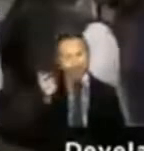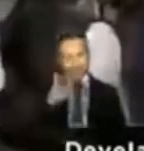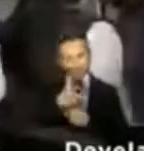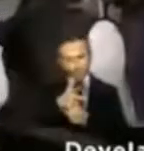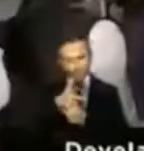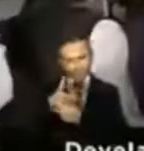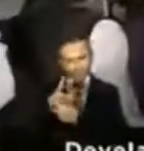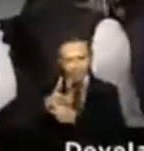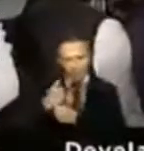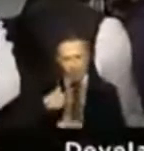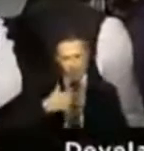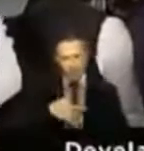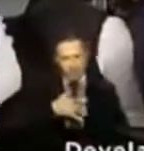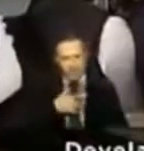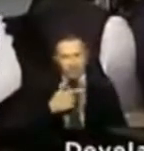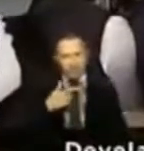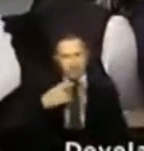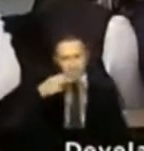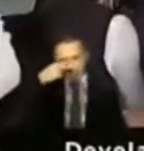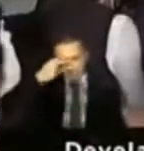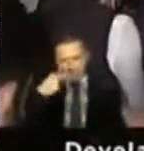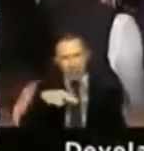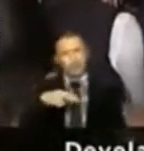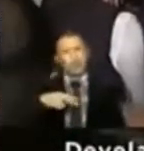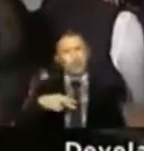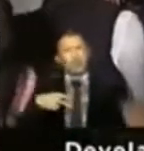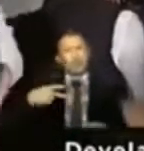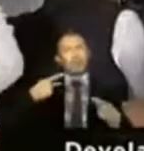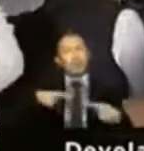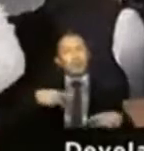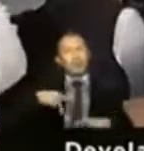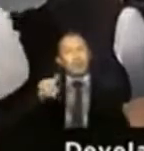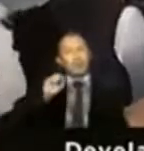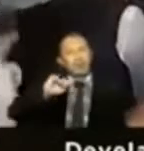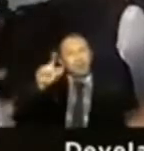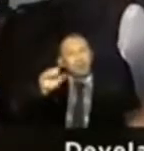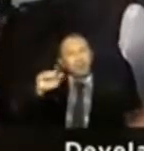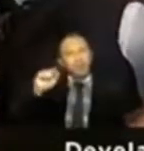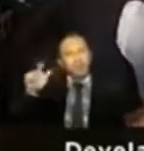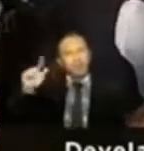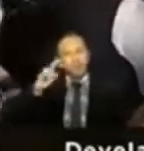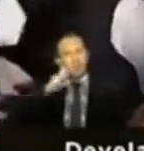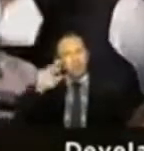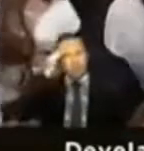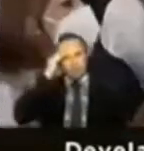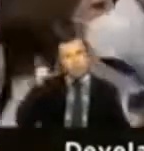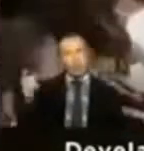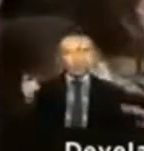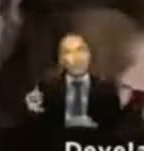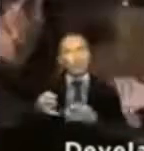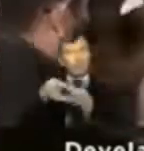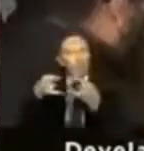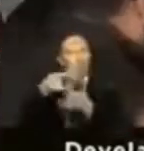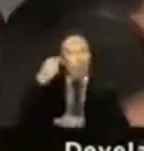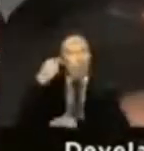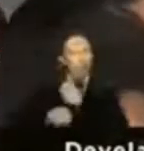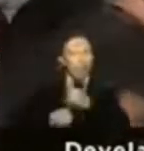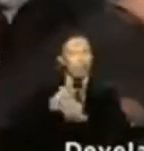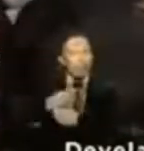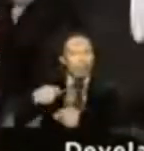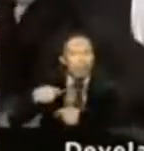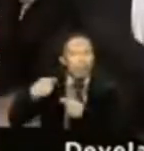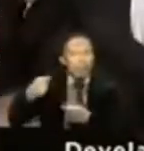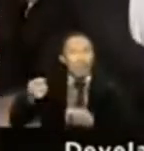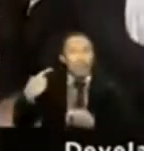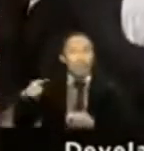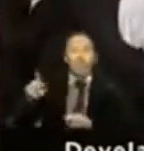no quitaba los monopolios, sino que básicamente lo que hace es ayudar a los monopolios. Y ellos, en su argumentación, lo